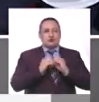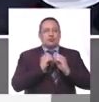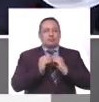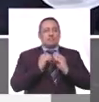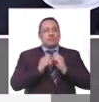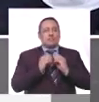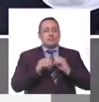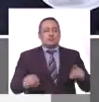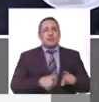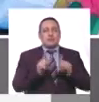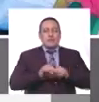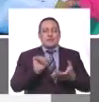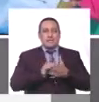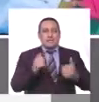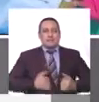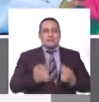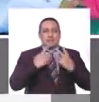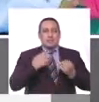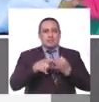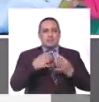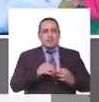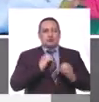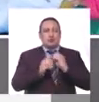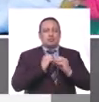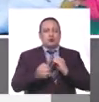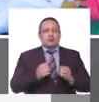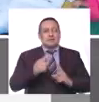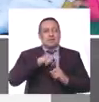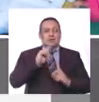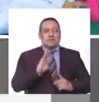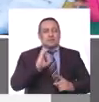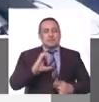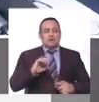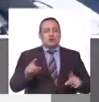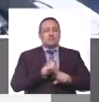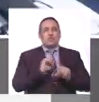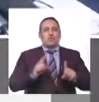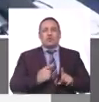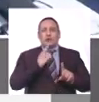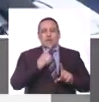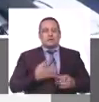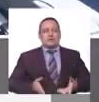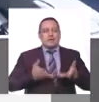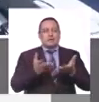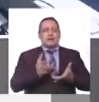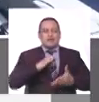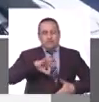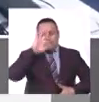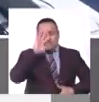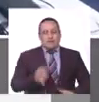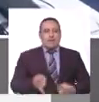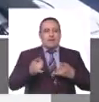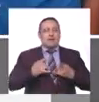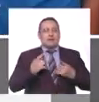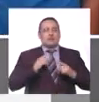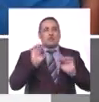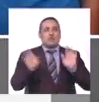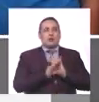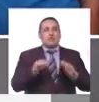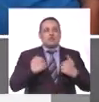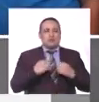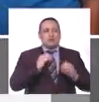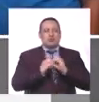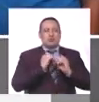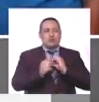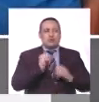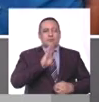tratamiento. Si tienen tratamiento de tuberculosis, no transmiten la enfermedad. Si tienen